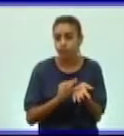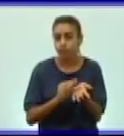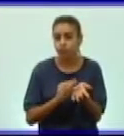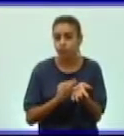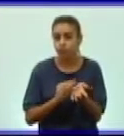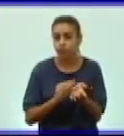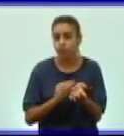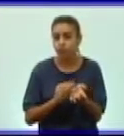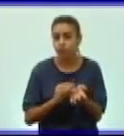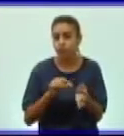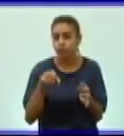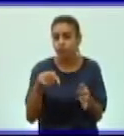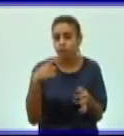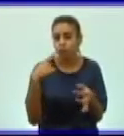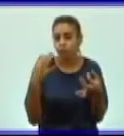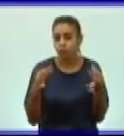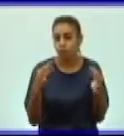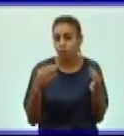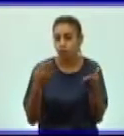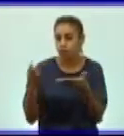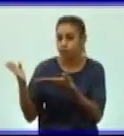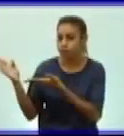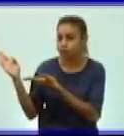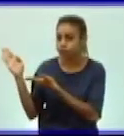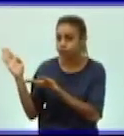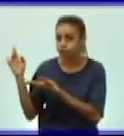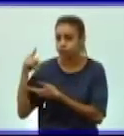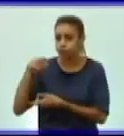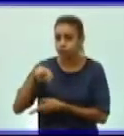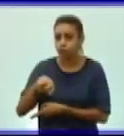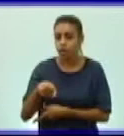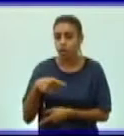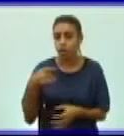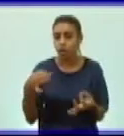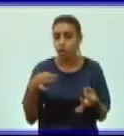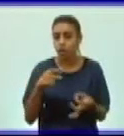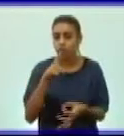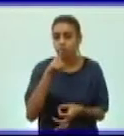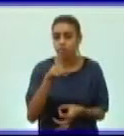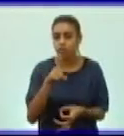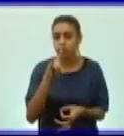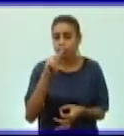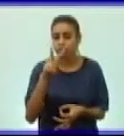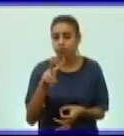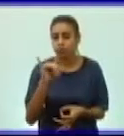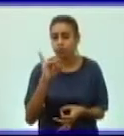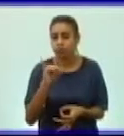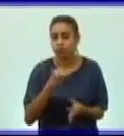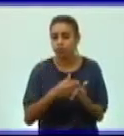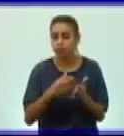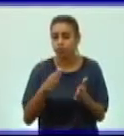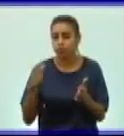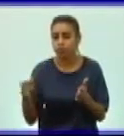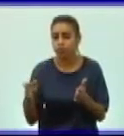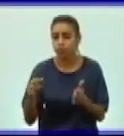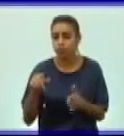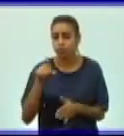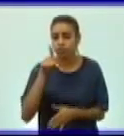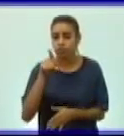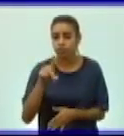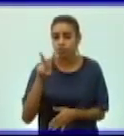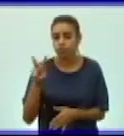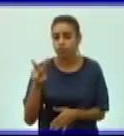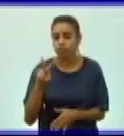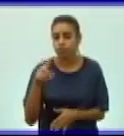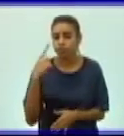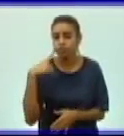Ahí están las páginas que vamos a utilizar en el encuentro de hoy. Página 127 a la 132. Como siempre enfatizo, vaya identificando allí el libro de